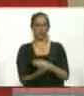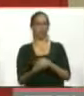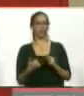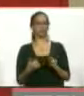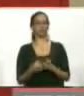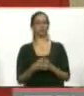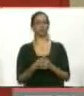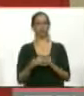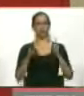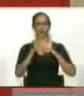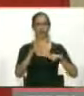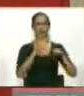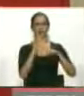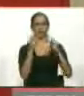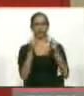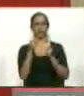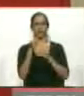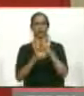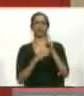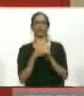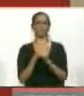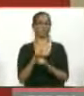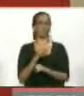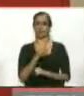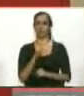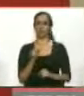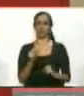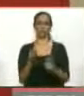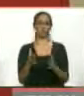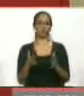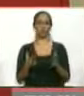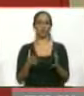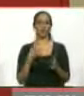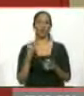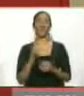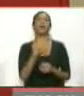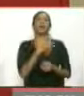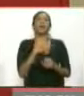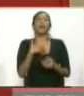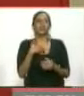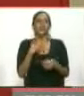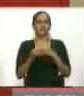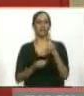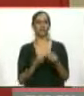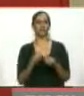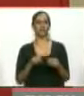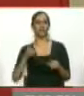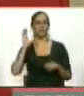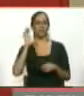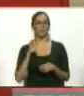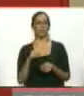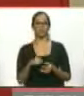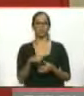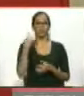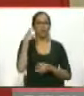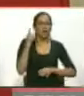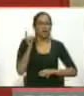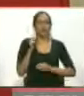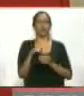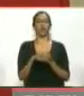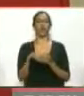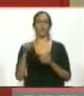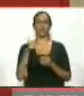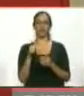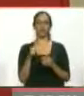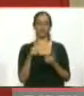fondo monetario internacional y que no se lograron como querían instaurar lo en este país yo creo que la mayoría de